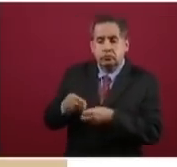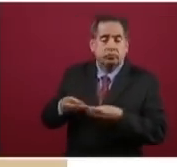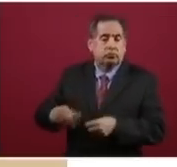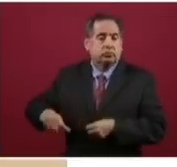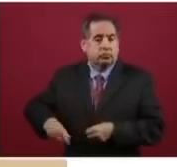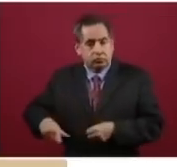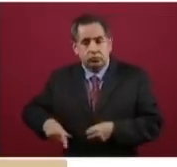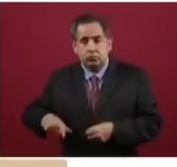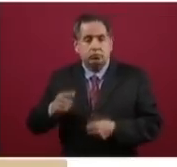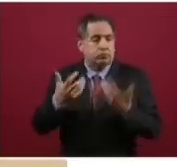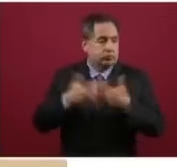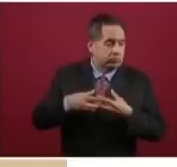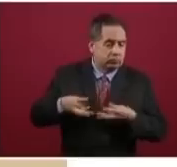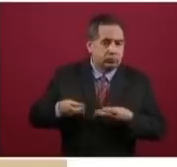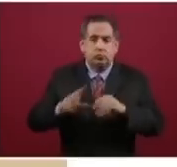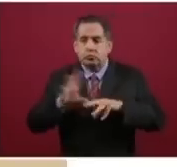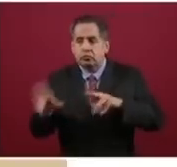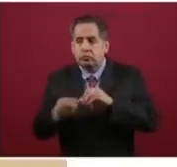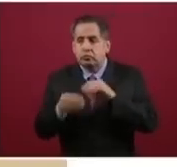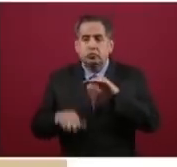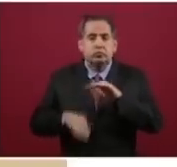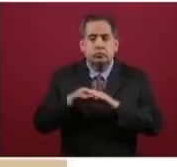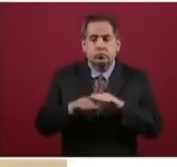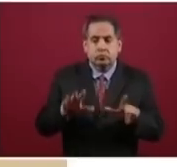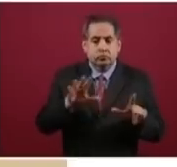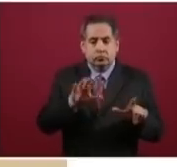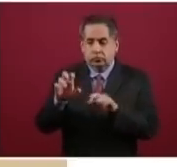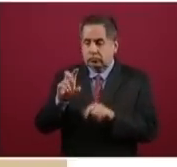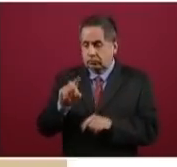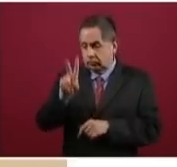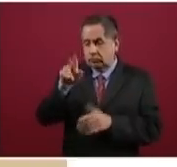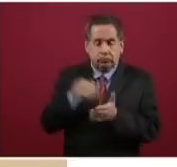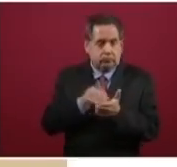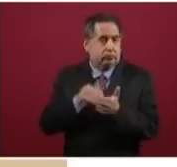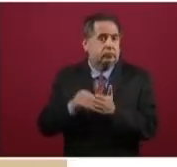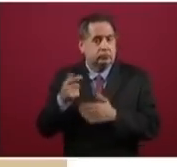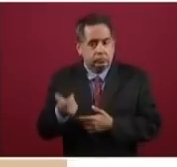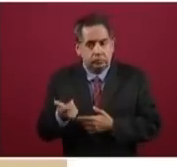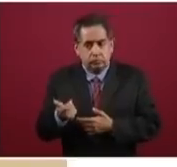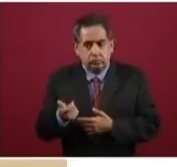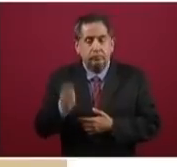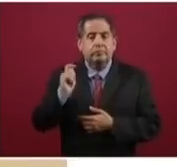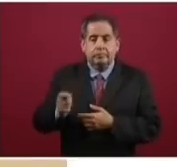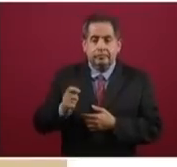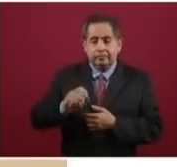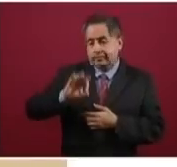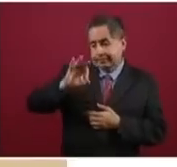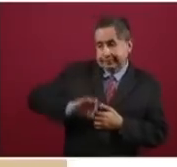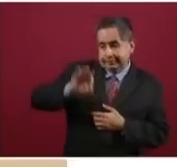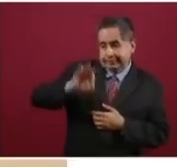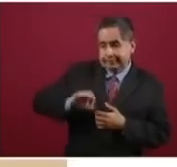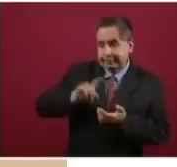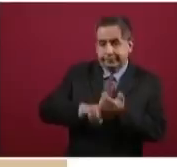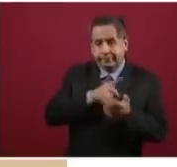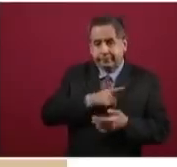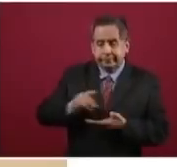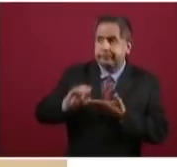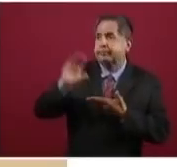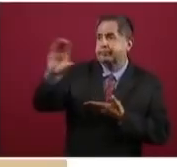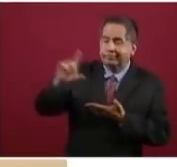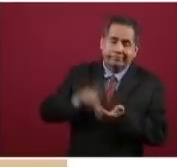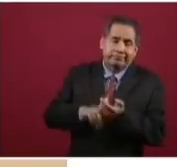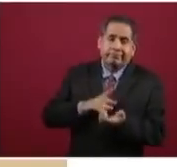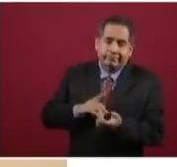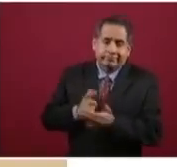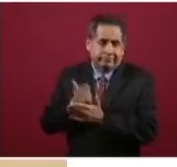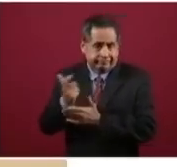gobierno y empresas suma alrededor de setecientos treinta y dos mil millones de pesos este es el pago de intereses de la deuda y existente